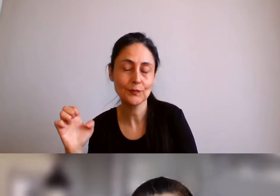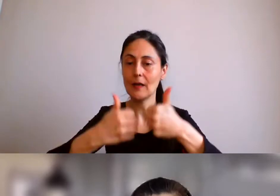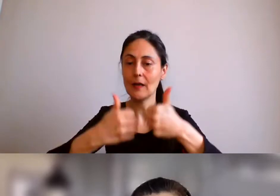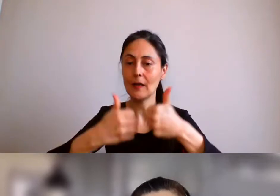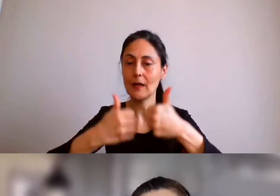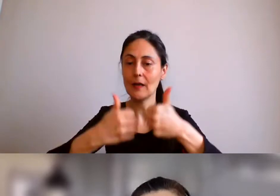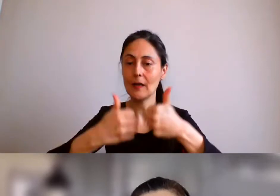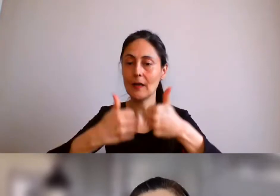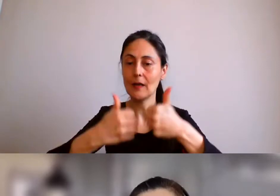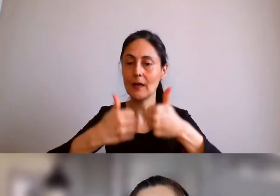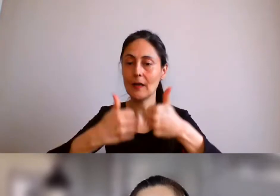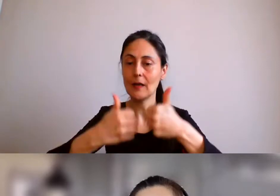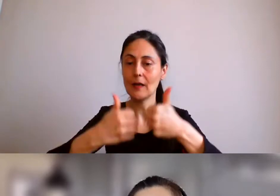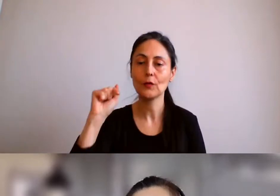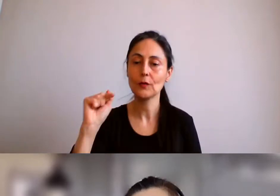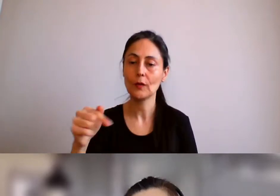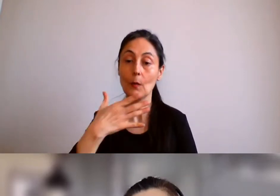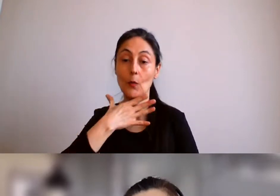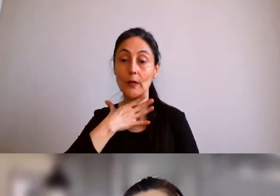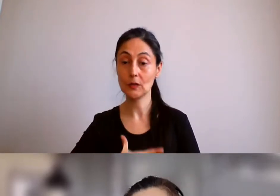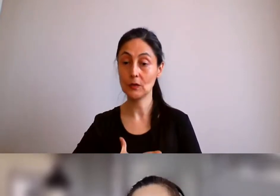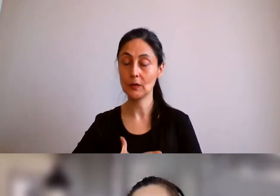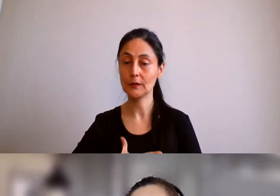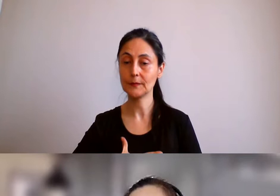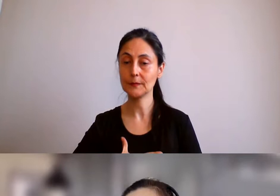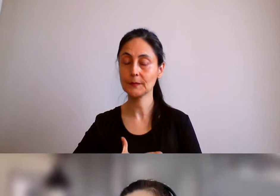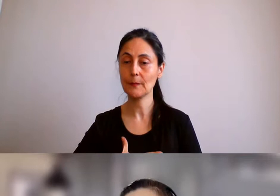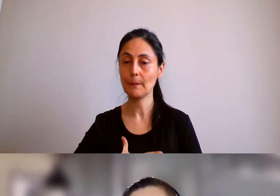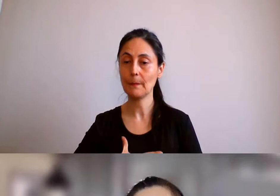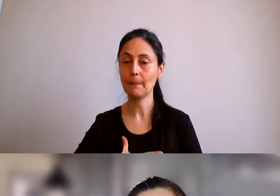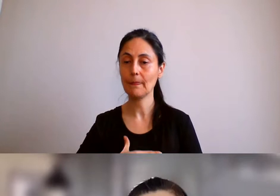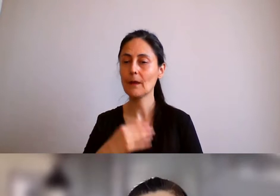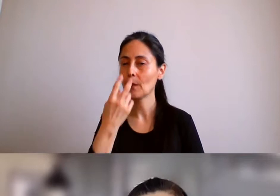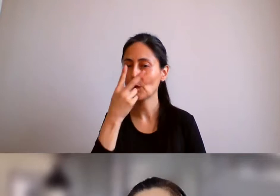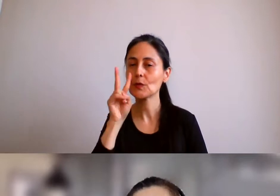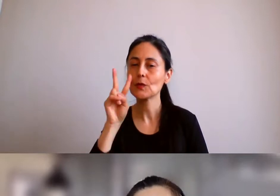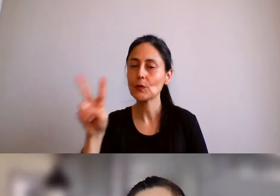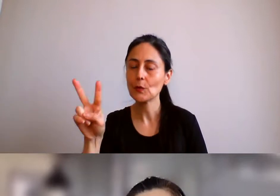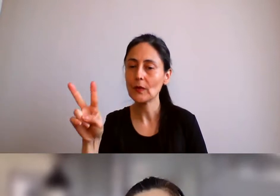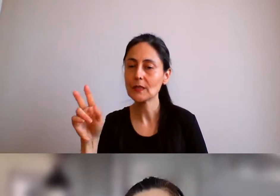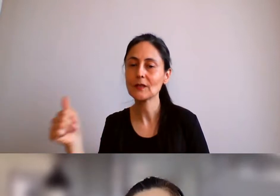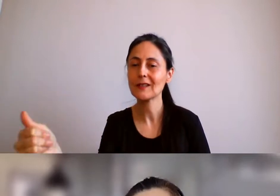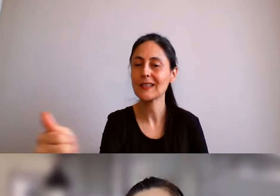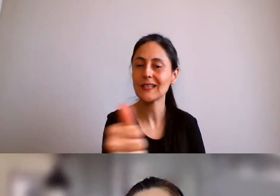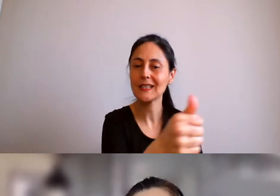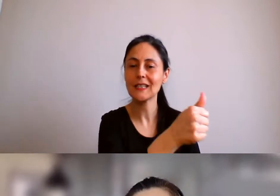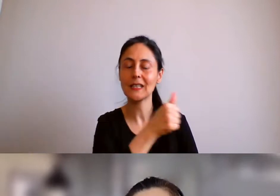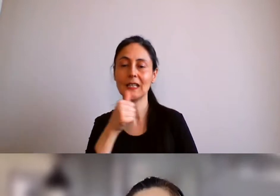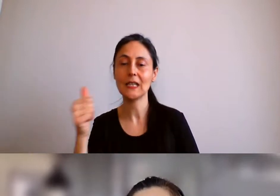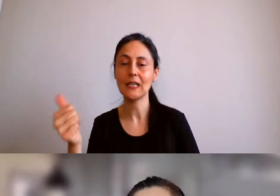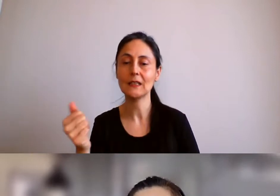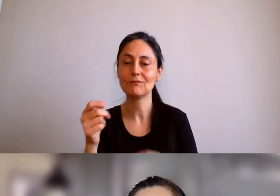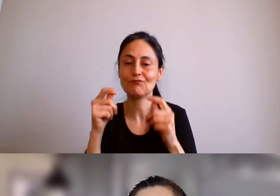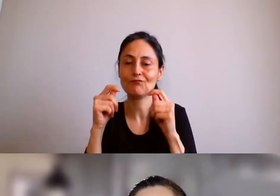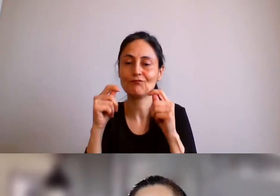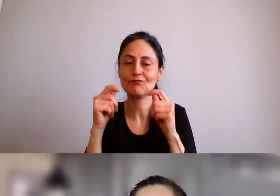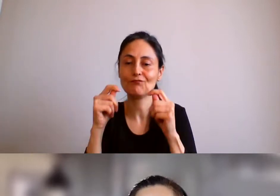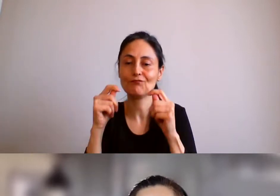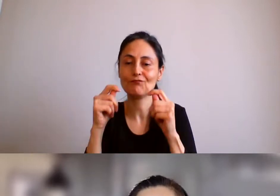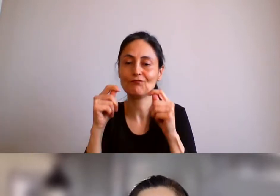uno de nosotros como sujeto, pero yo creo que si uno mira el bien común, por ejemplo, aspectos como de calidad de vida, de salud, las profesiones van